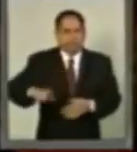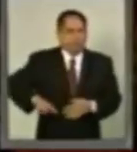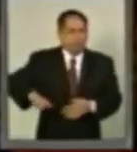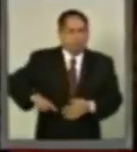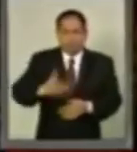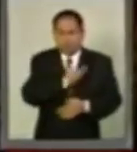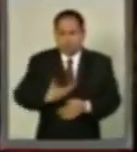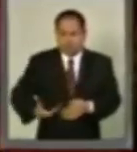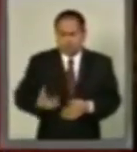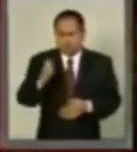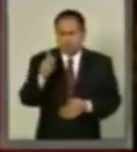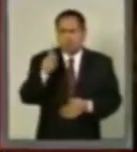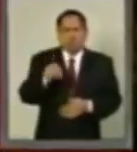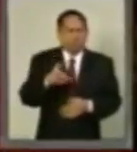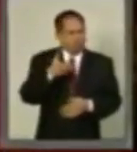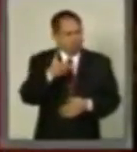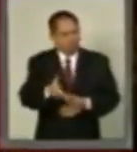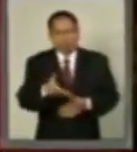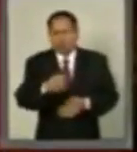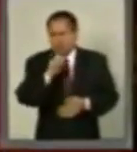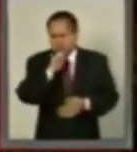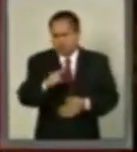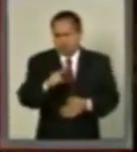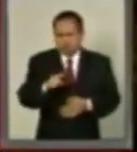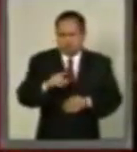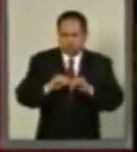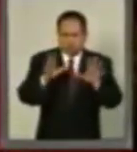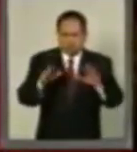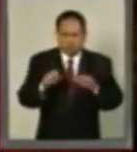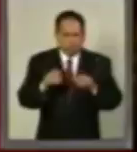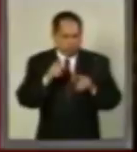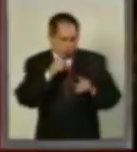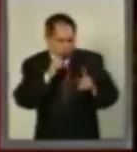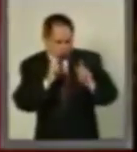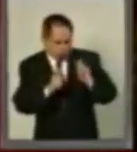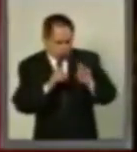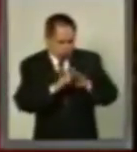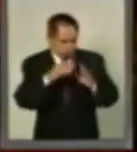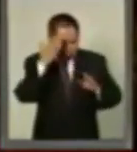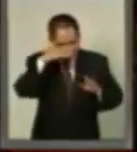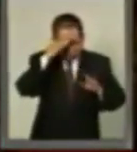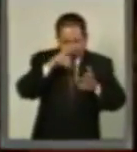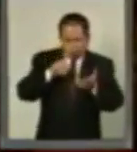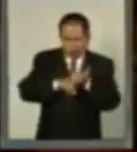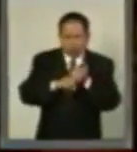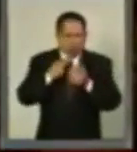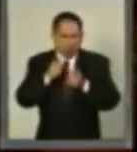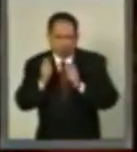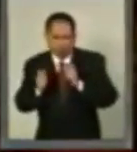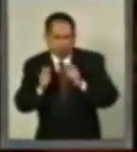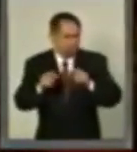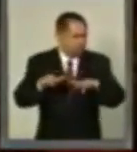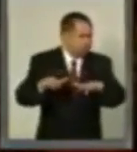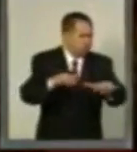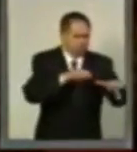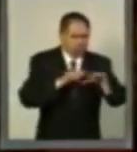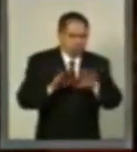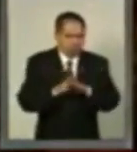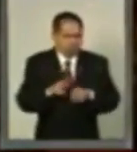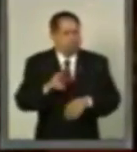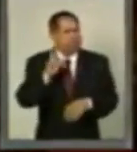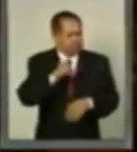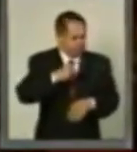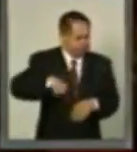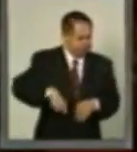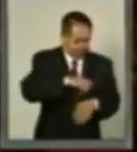presidente Peña Nieto, y desde luego como usted, como intérprete en materia de política interior y de todo su equipo, estamos